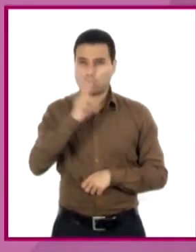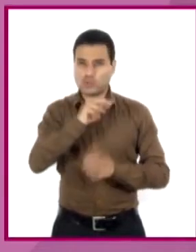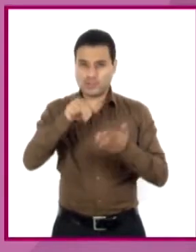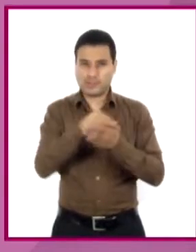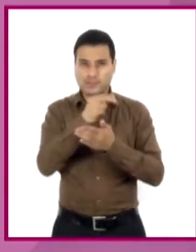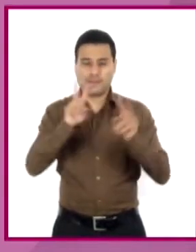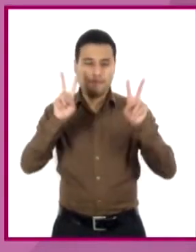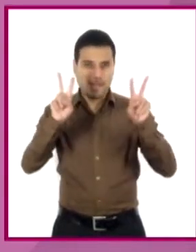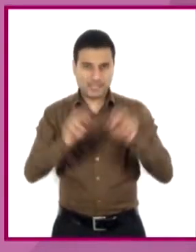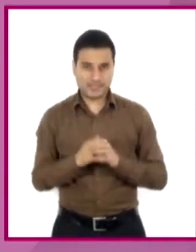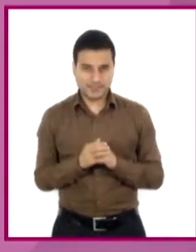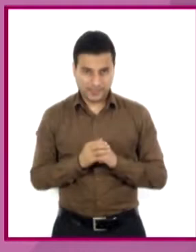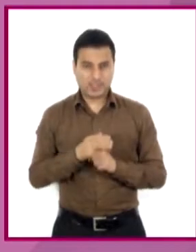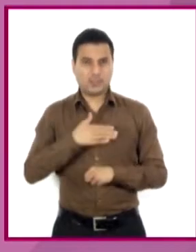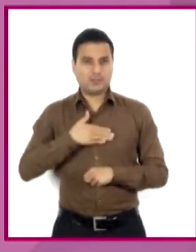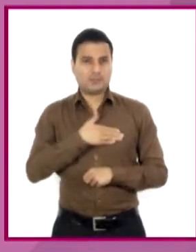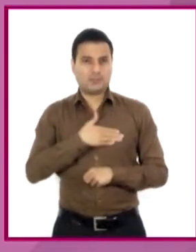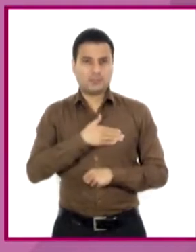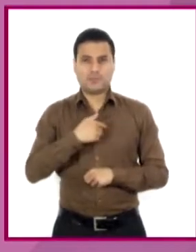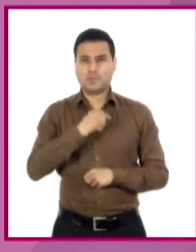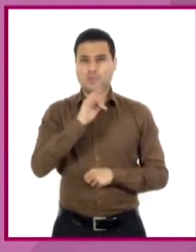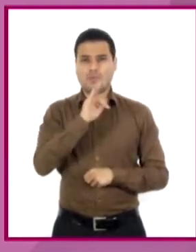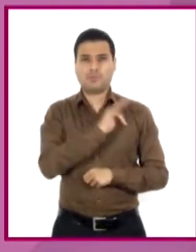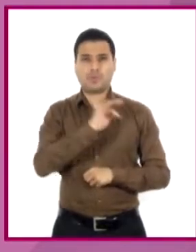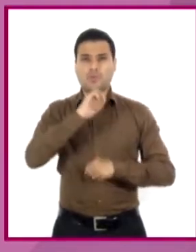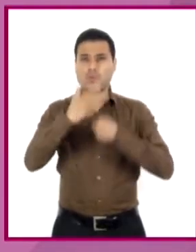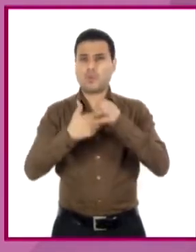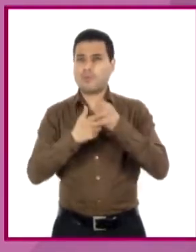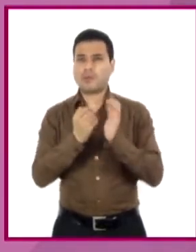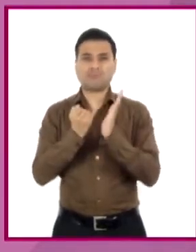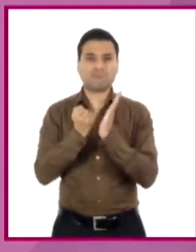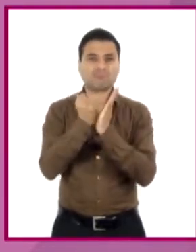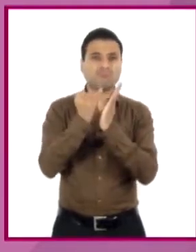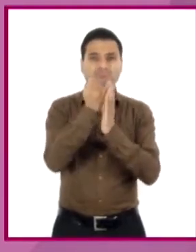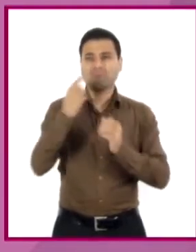dio a Napoleón poder de decisión sobre casi toda Europa.